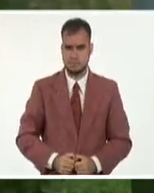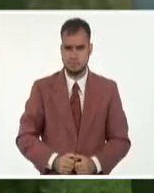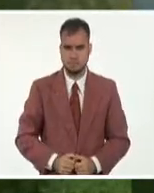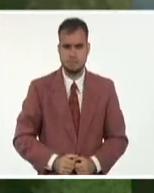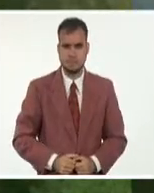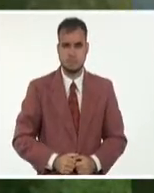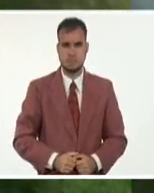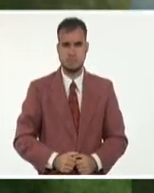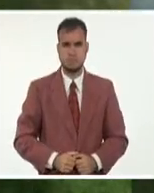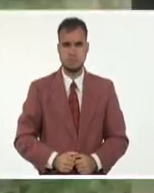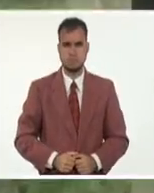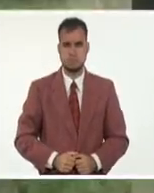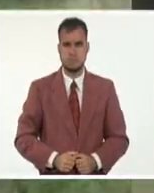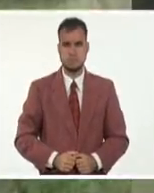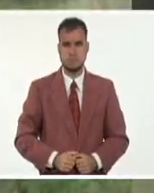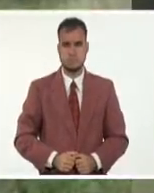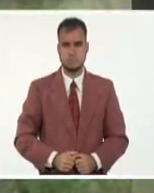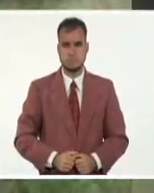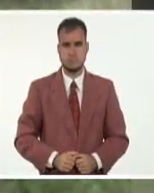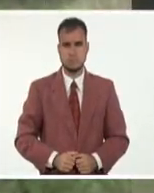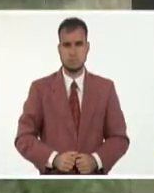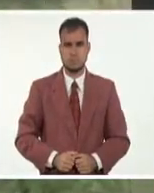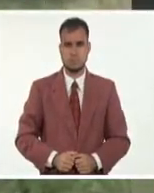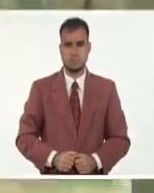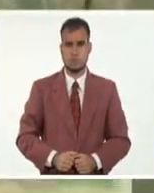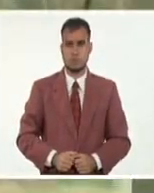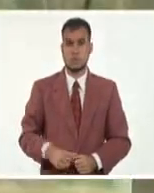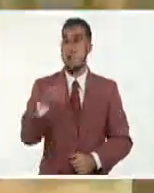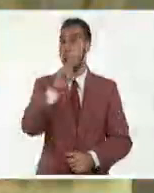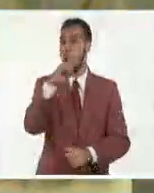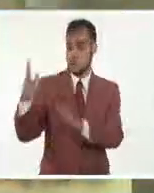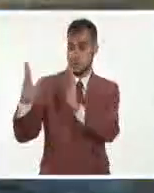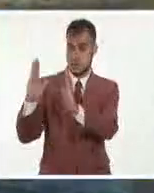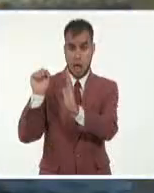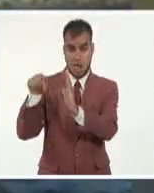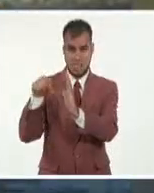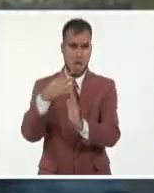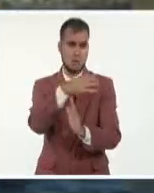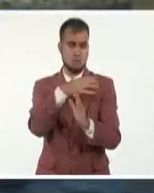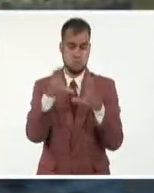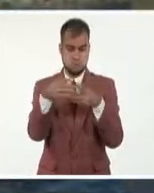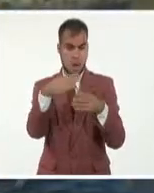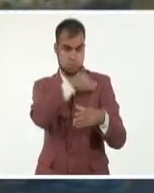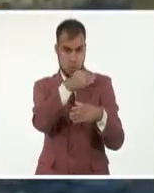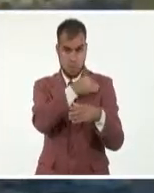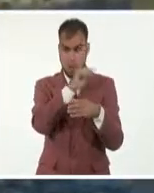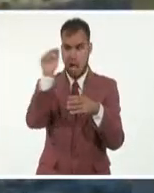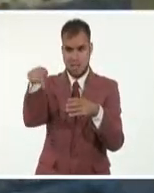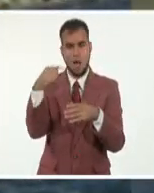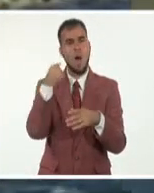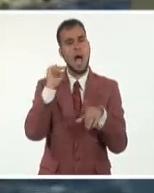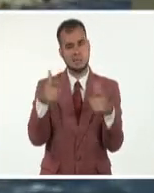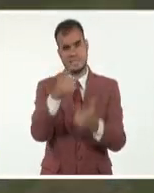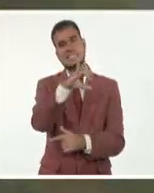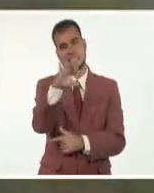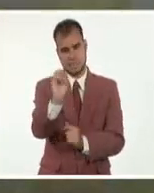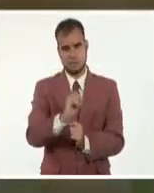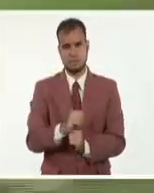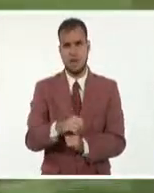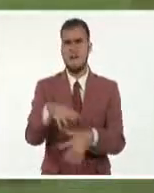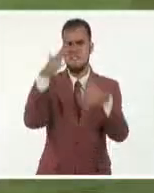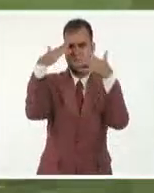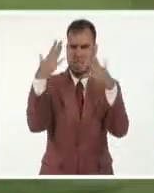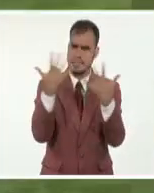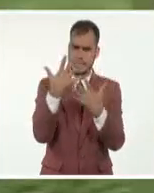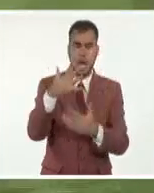Cumple 60 años el Ejército Occidental y ha recibido la felicitación del general de ejército Raúl Castro Ruz. Un